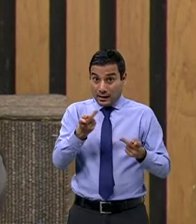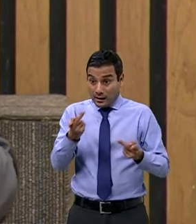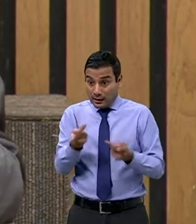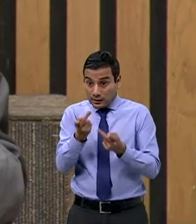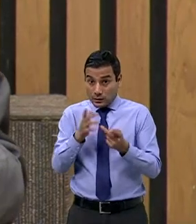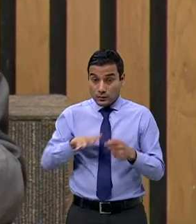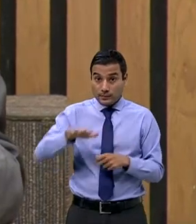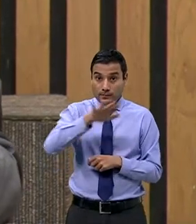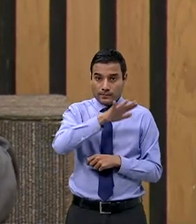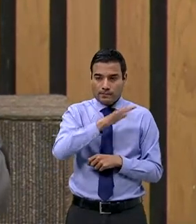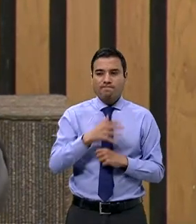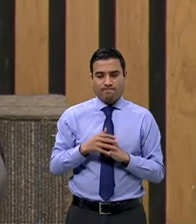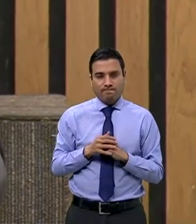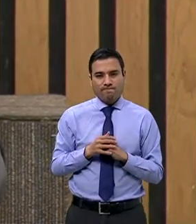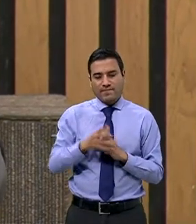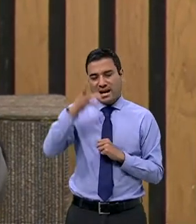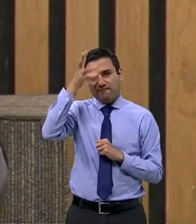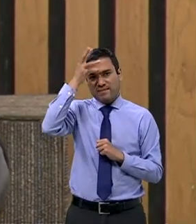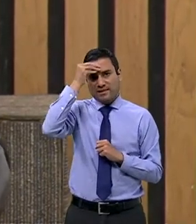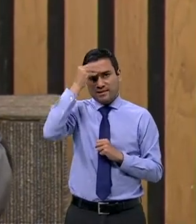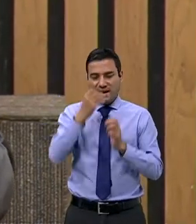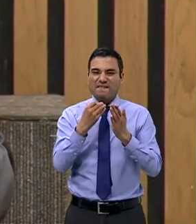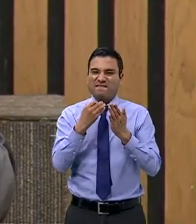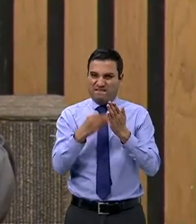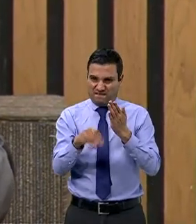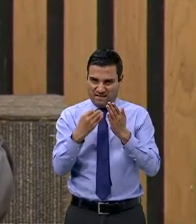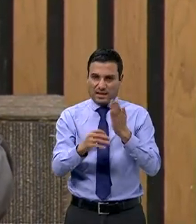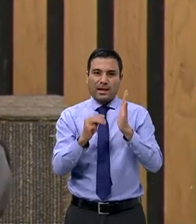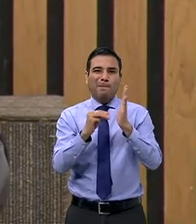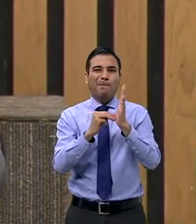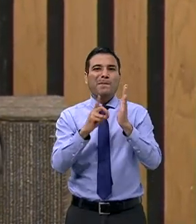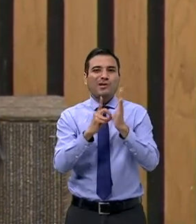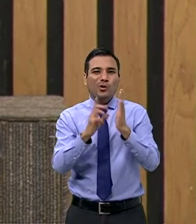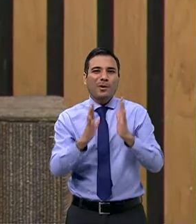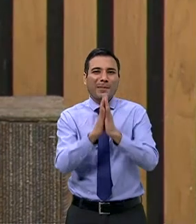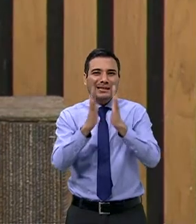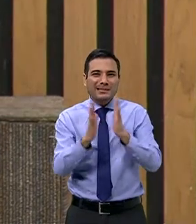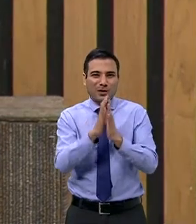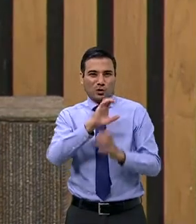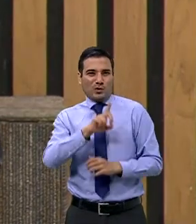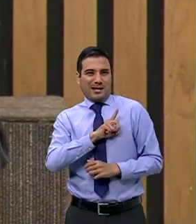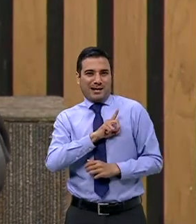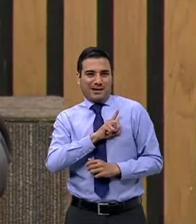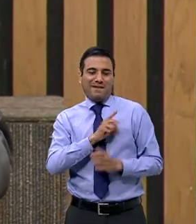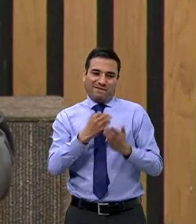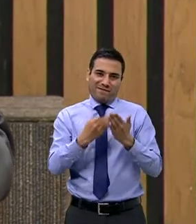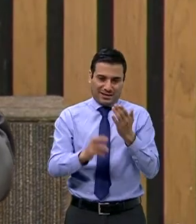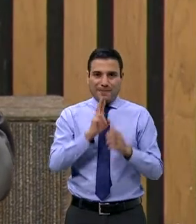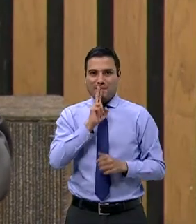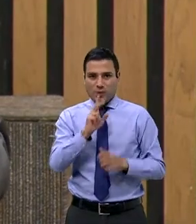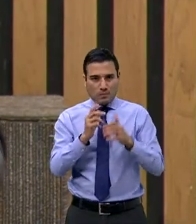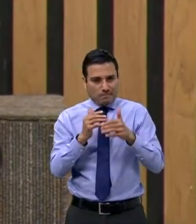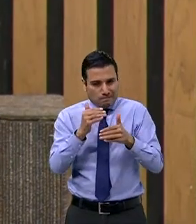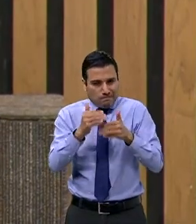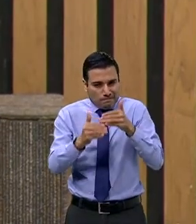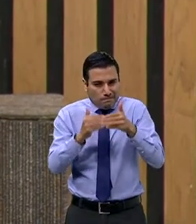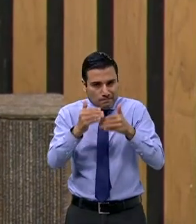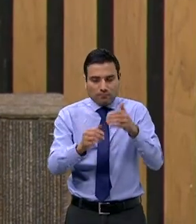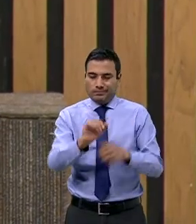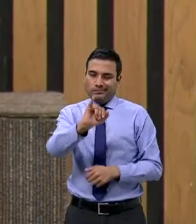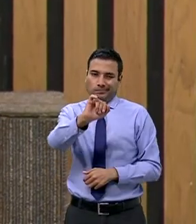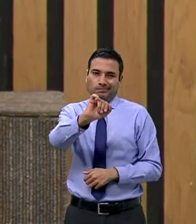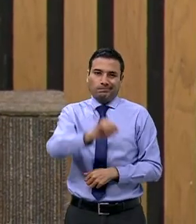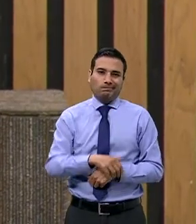que debemos de mejorar los mecanismos de participación ciudadana para un mejor desarrollo de los mismos